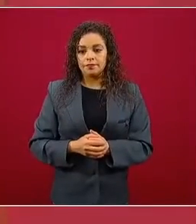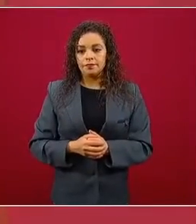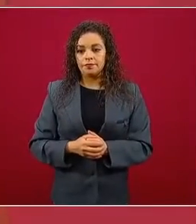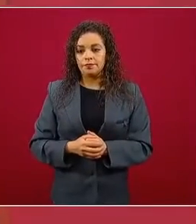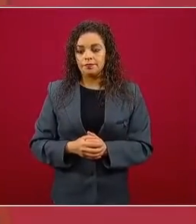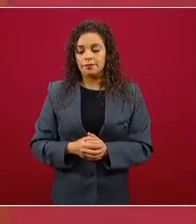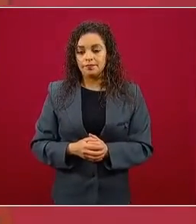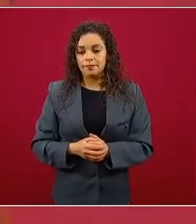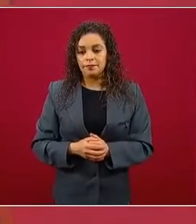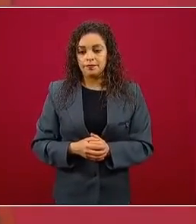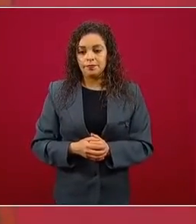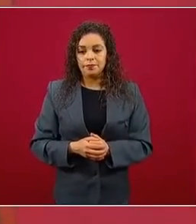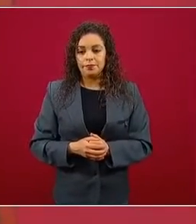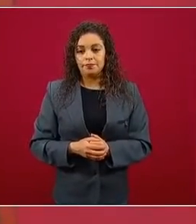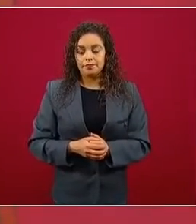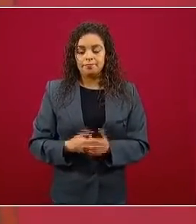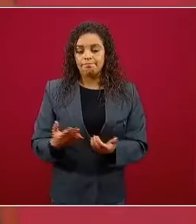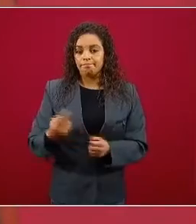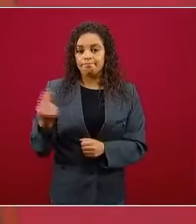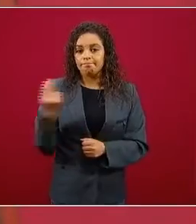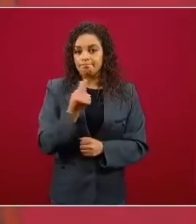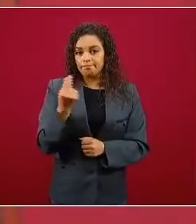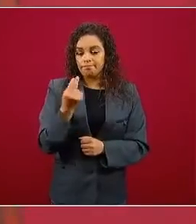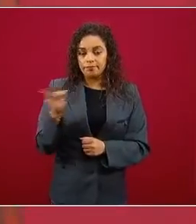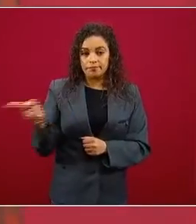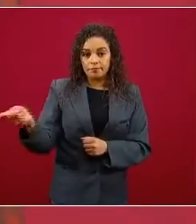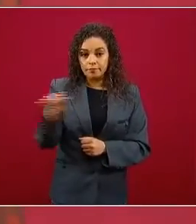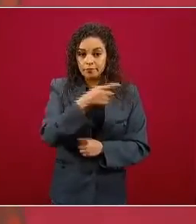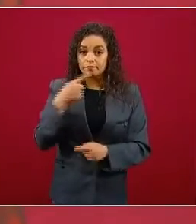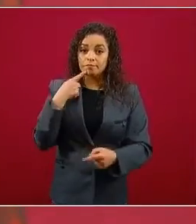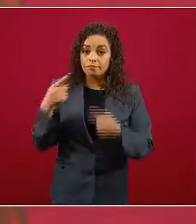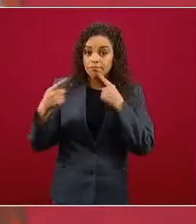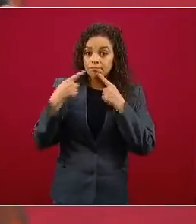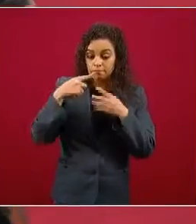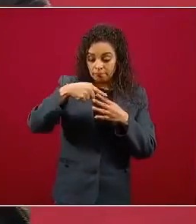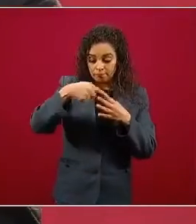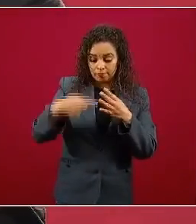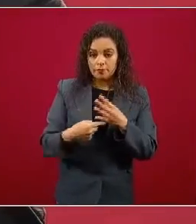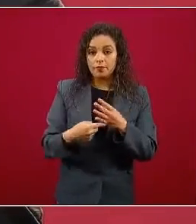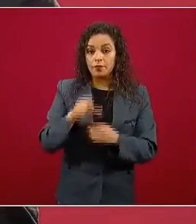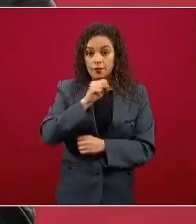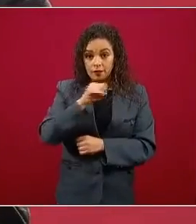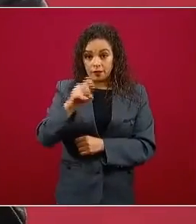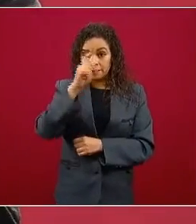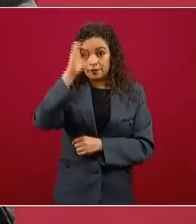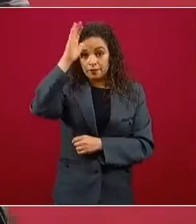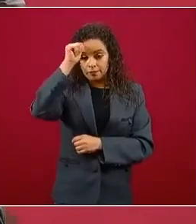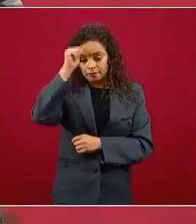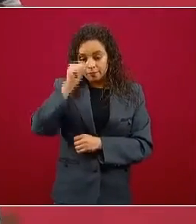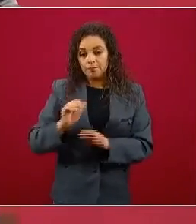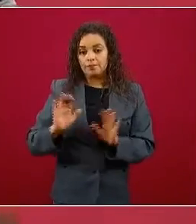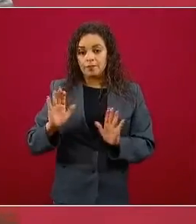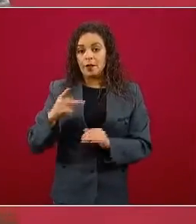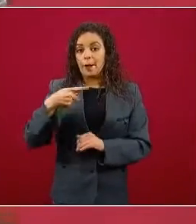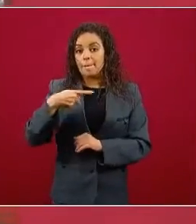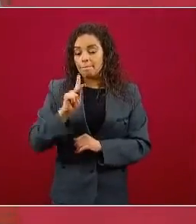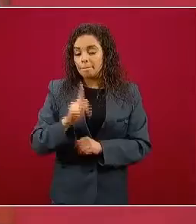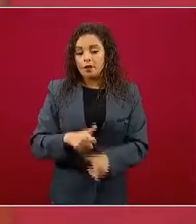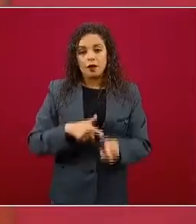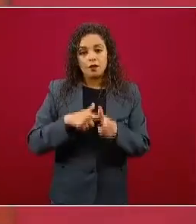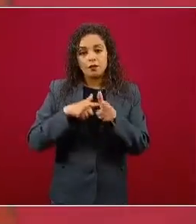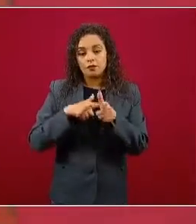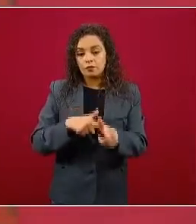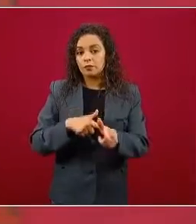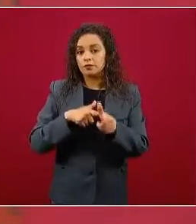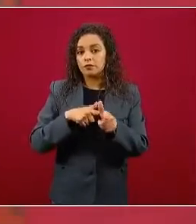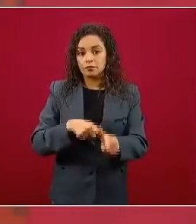Tiene que ser por consenso, pero sí tienen que haber lineamientos generales, que